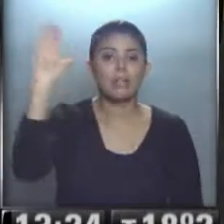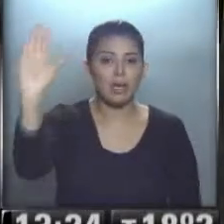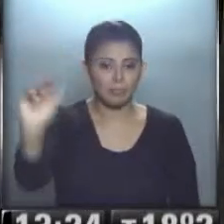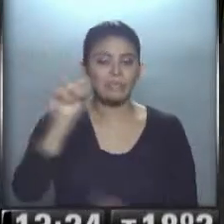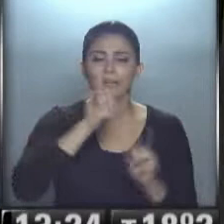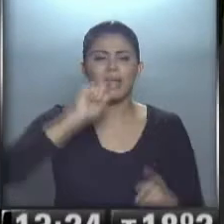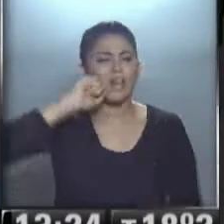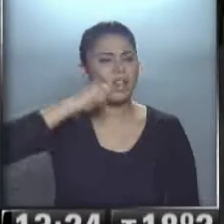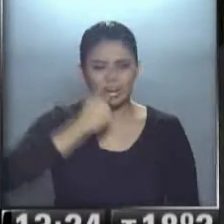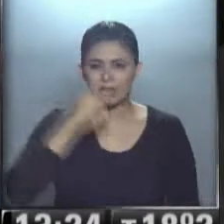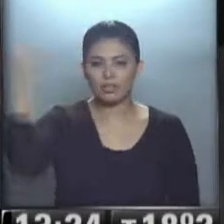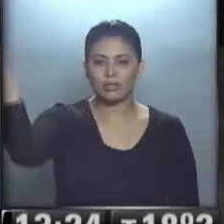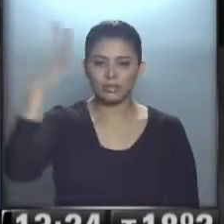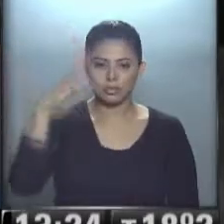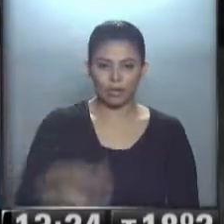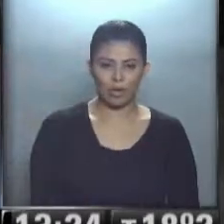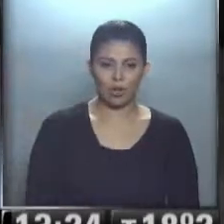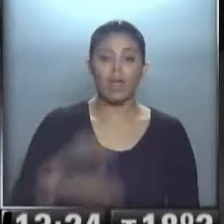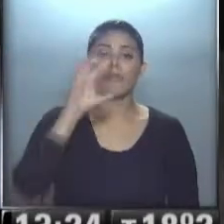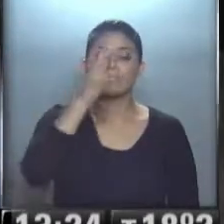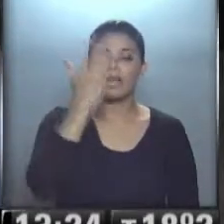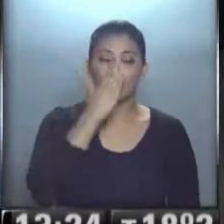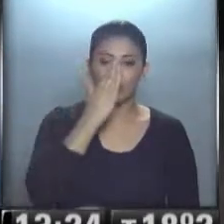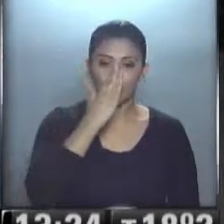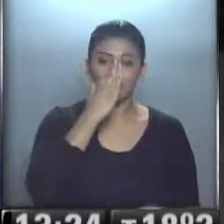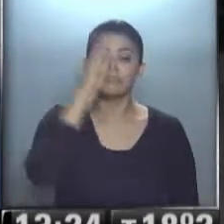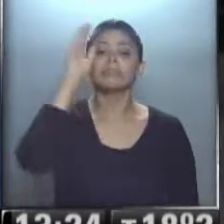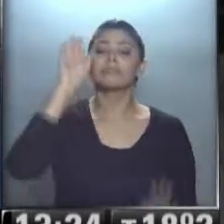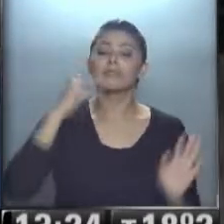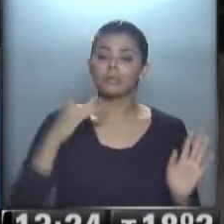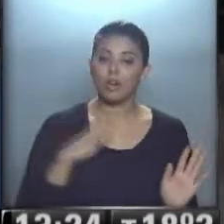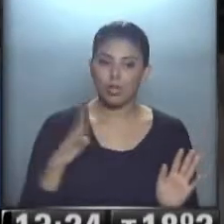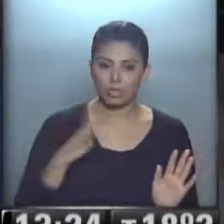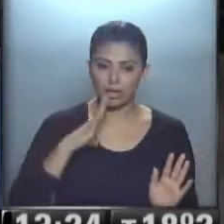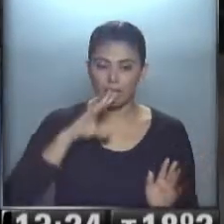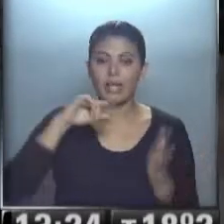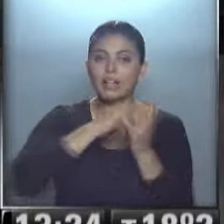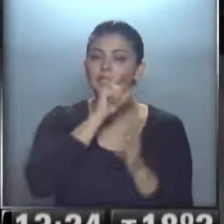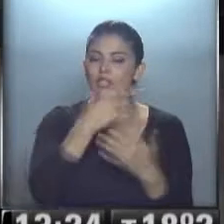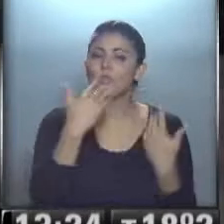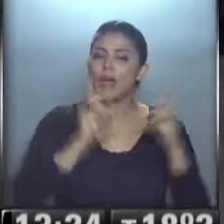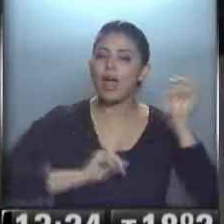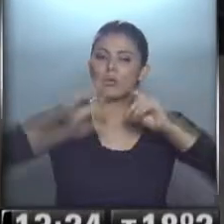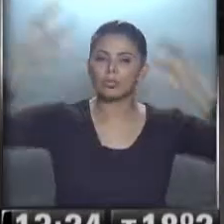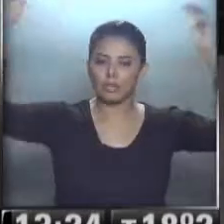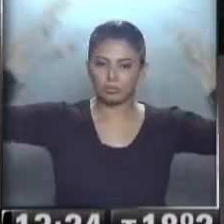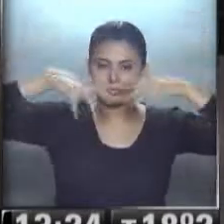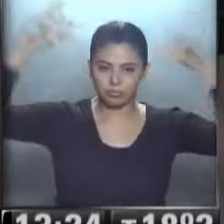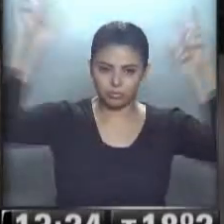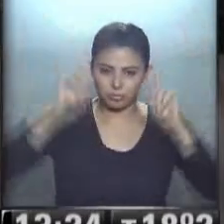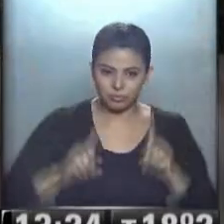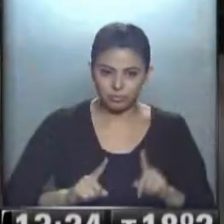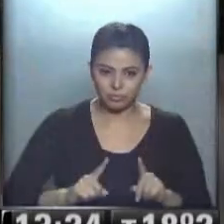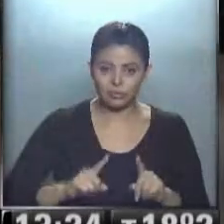va a estar lindísimo con mucho sol. Córdoba, todavía especialmente en la zona central hay probabilidad de alguna tormenta.